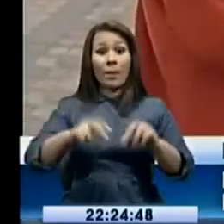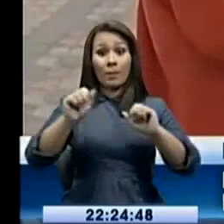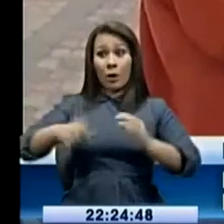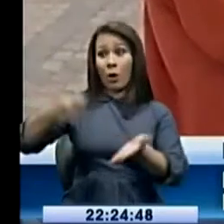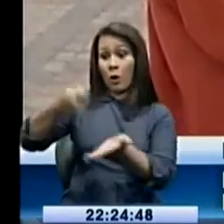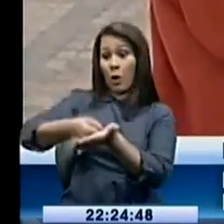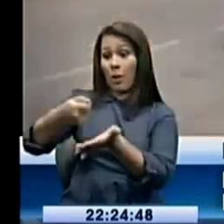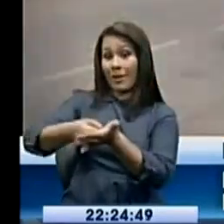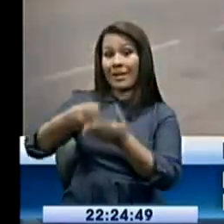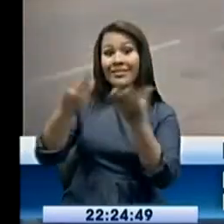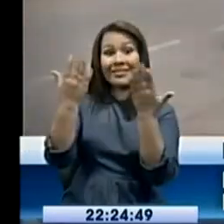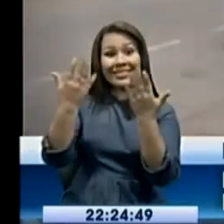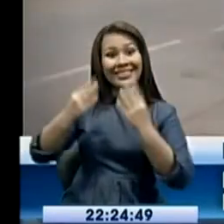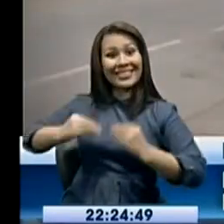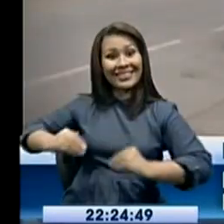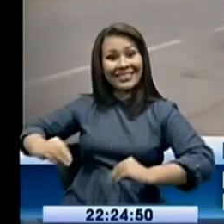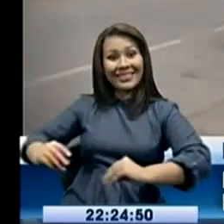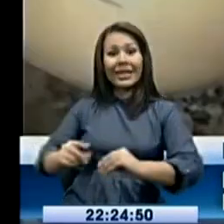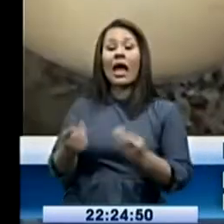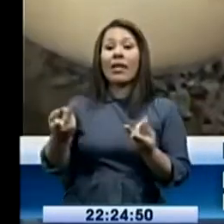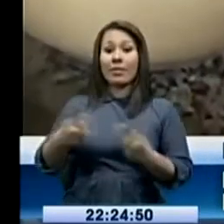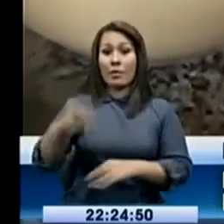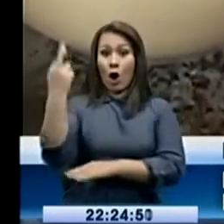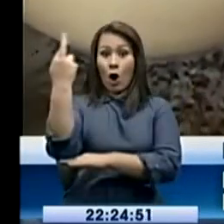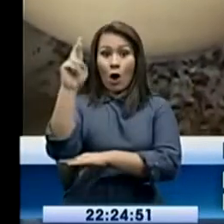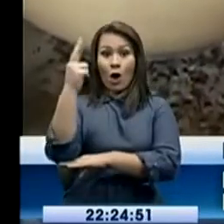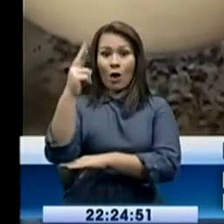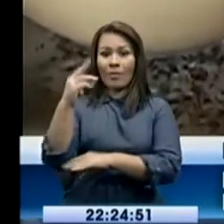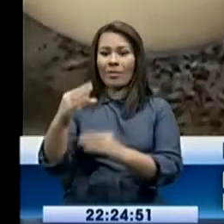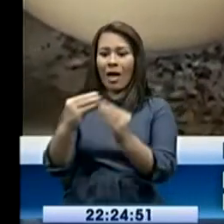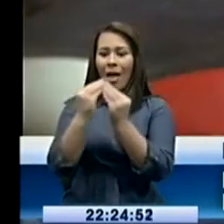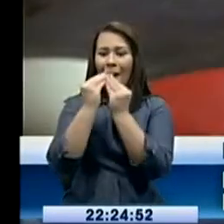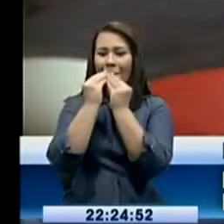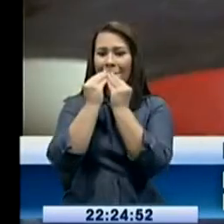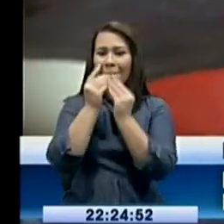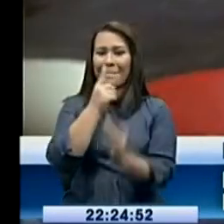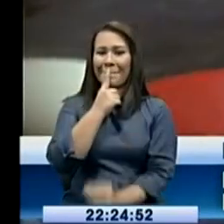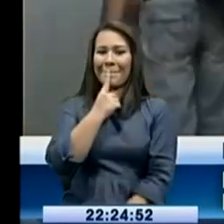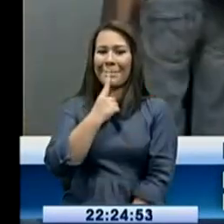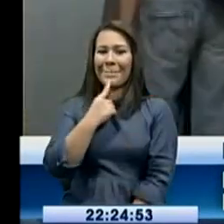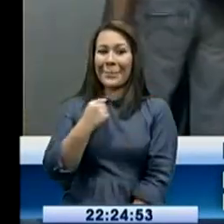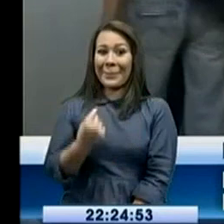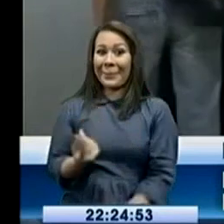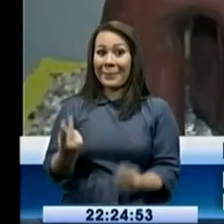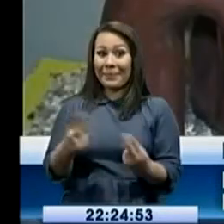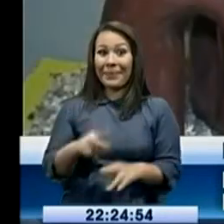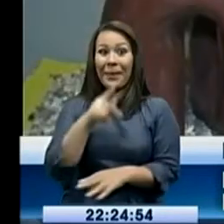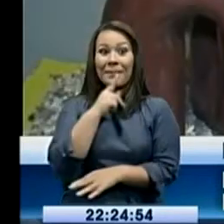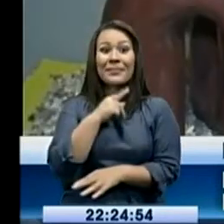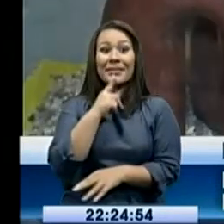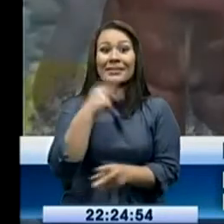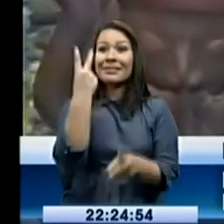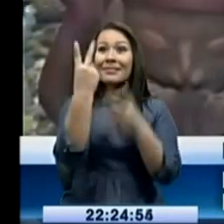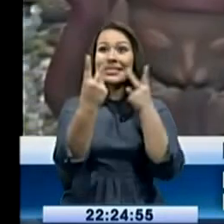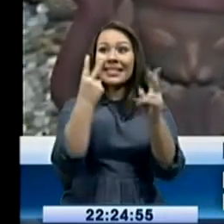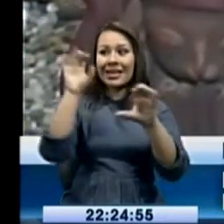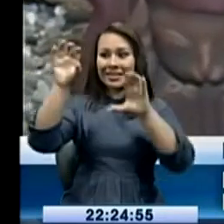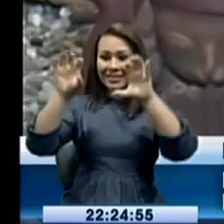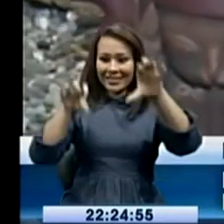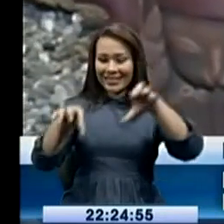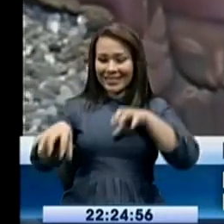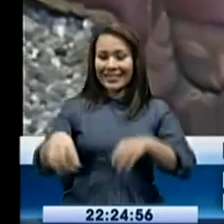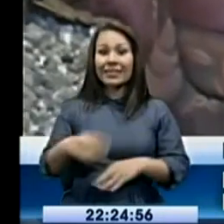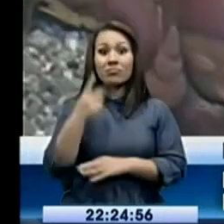comprar artesanías. Luego en Rocafuerte, descubrir la elaboración de dulces y en Puerto Viejo visitar el Museo y